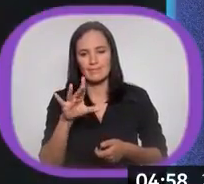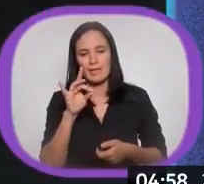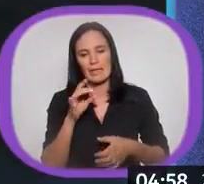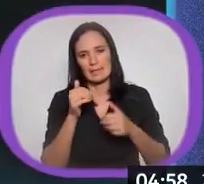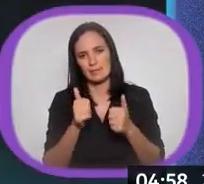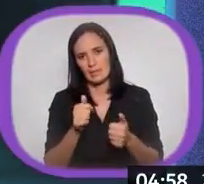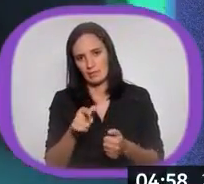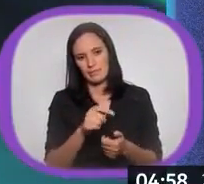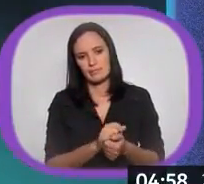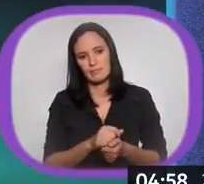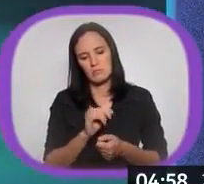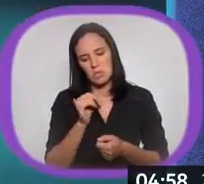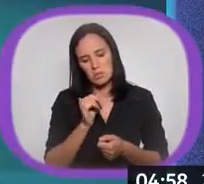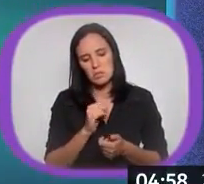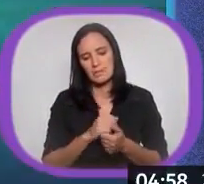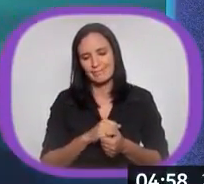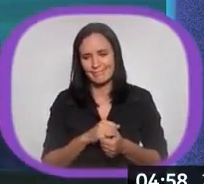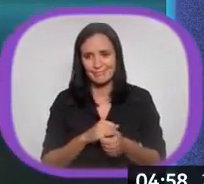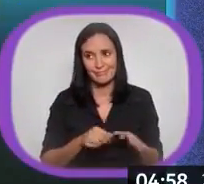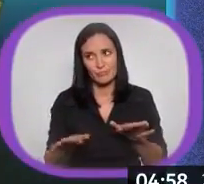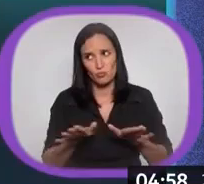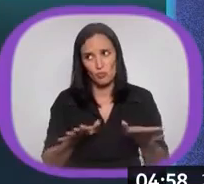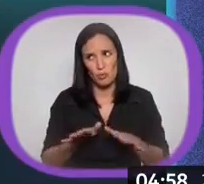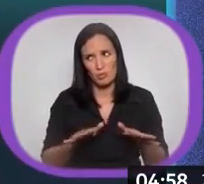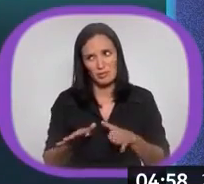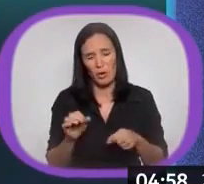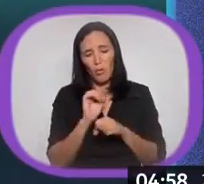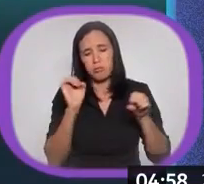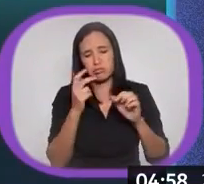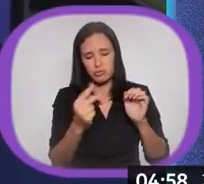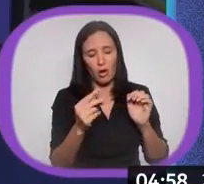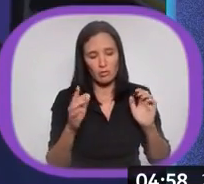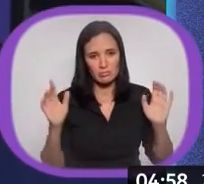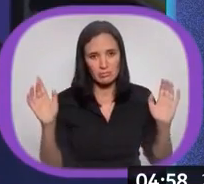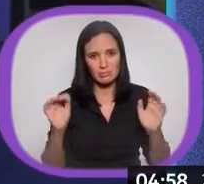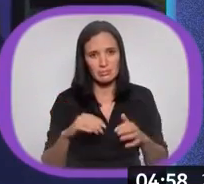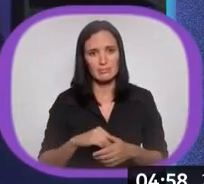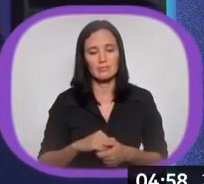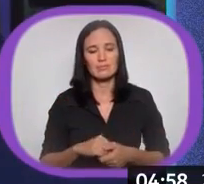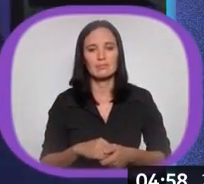Hiciste la elección correcta. Sí, especialmente la parte donde no nos destruiste.